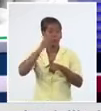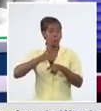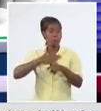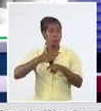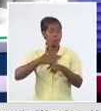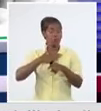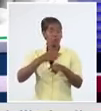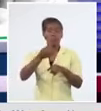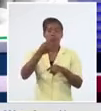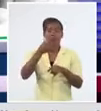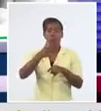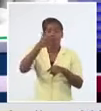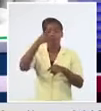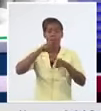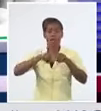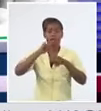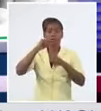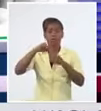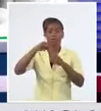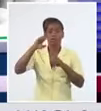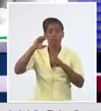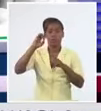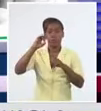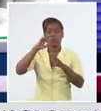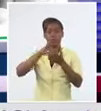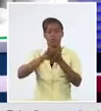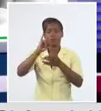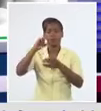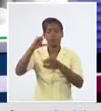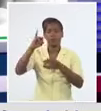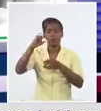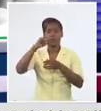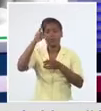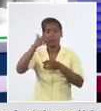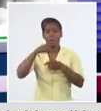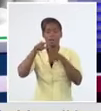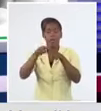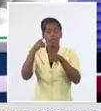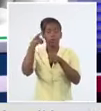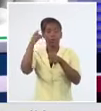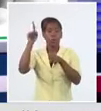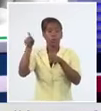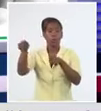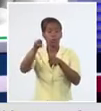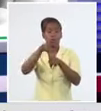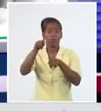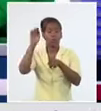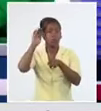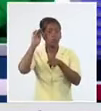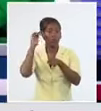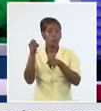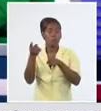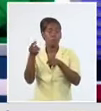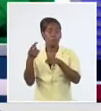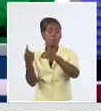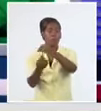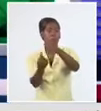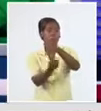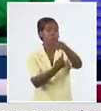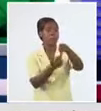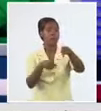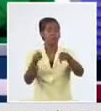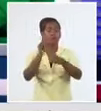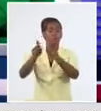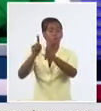tomar acitromicina. ¿Es ese uso correcto? ¿Es lo que está indicado por la autoridad sanitaria? Bueno, es un